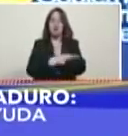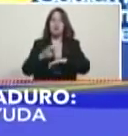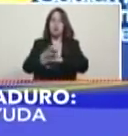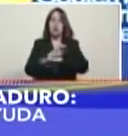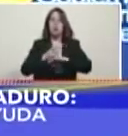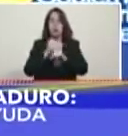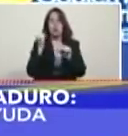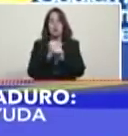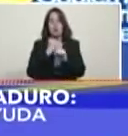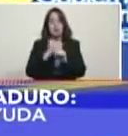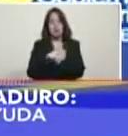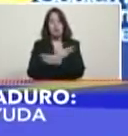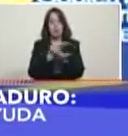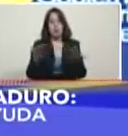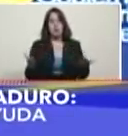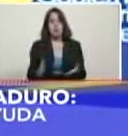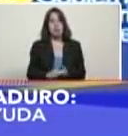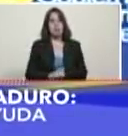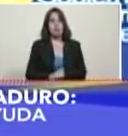trabajando.